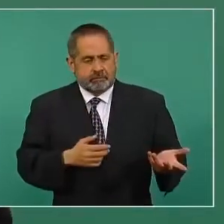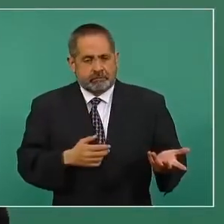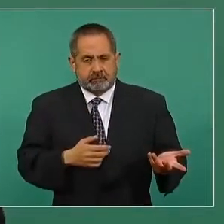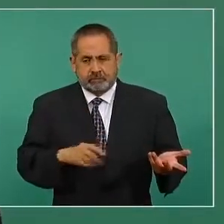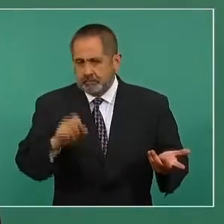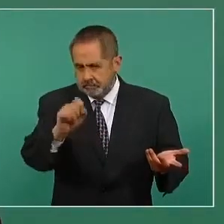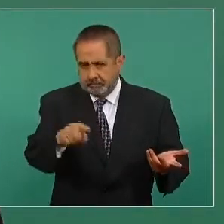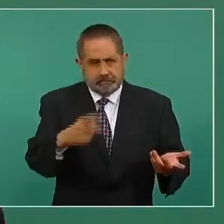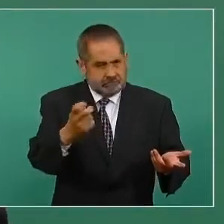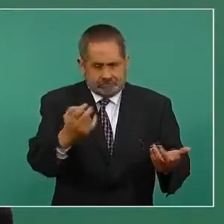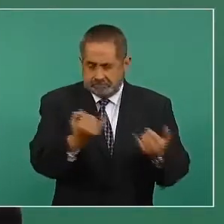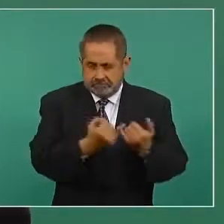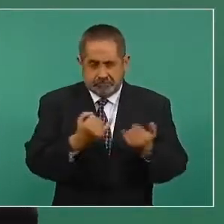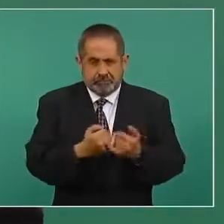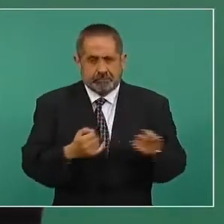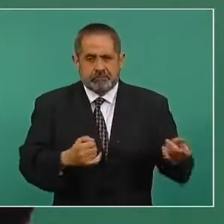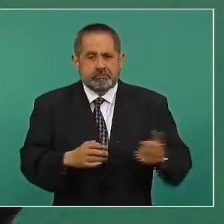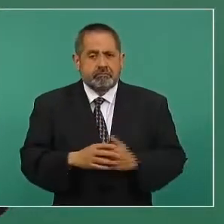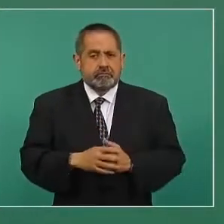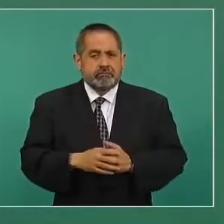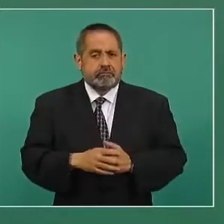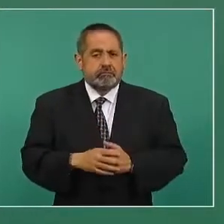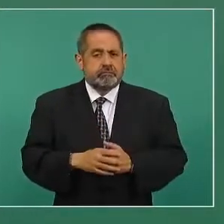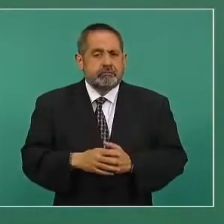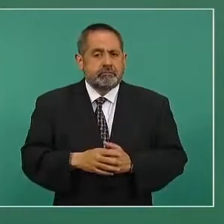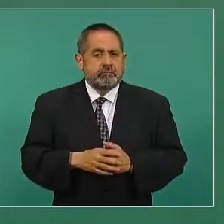era eso: llegaban,